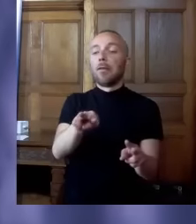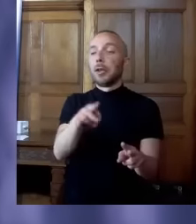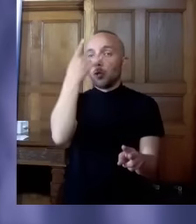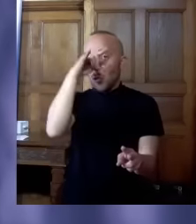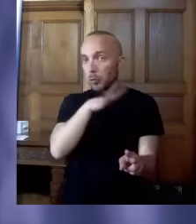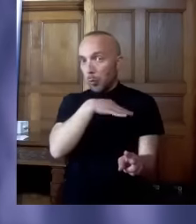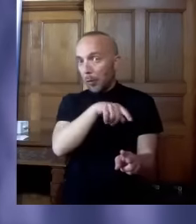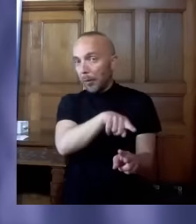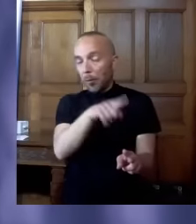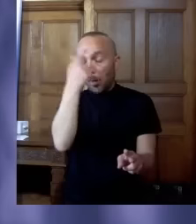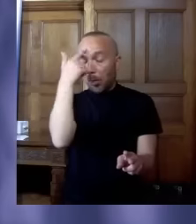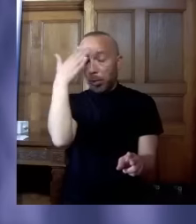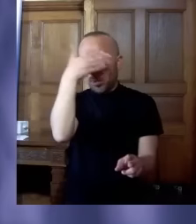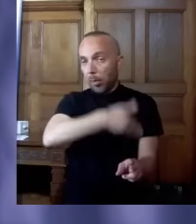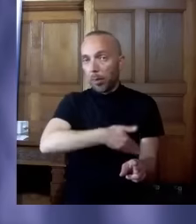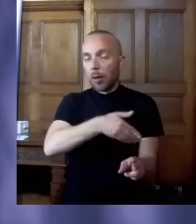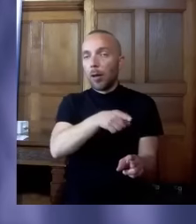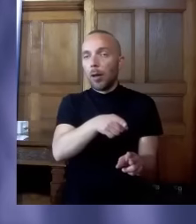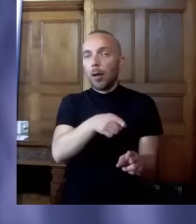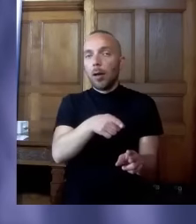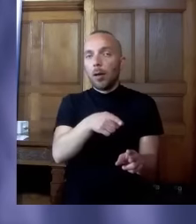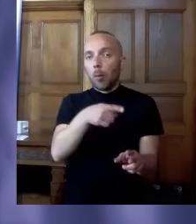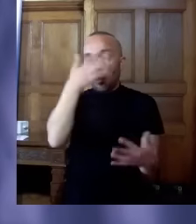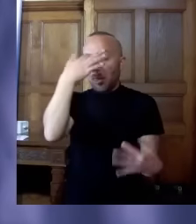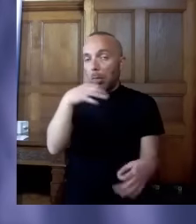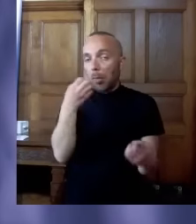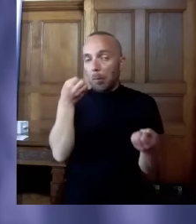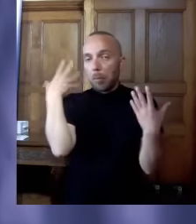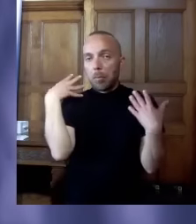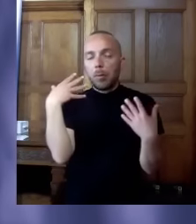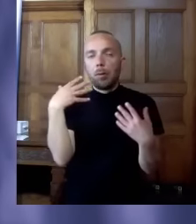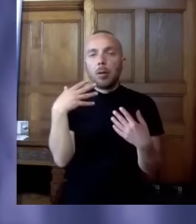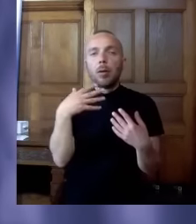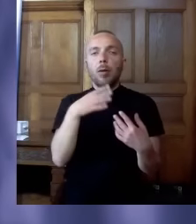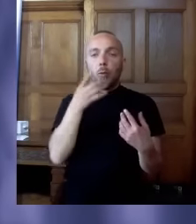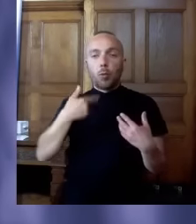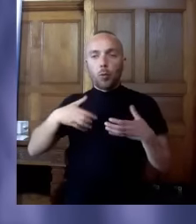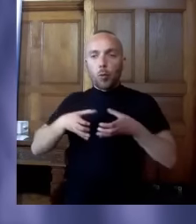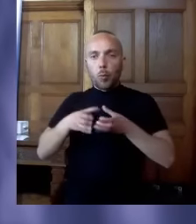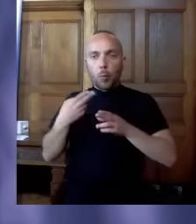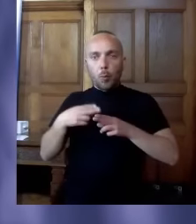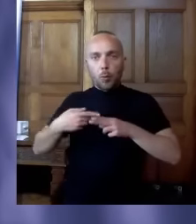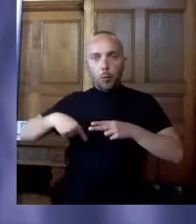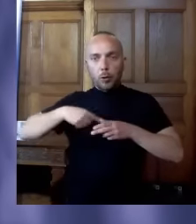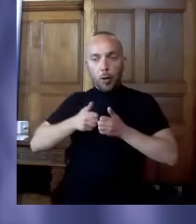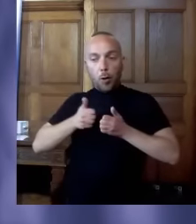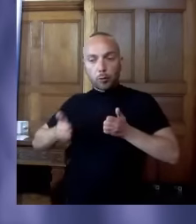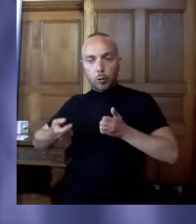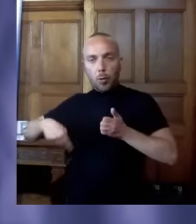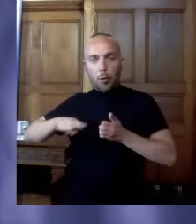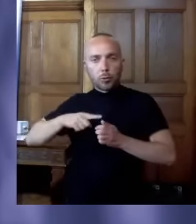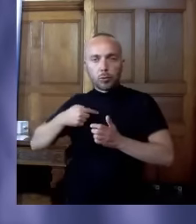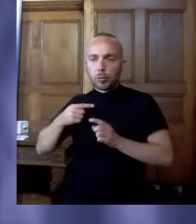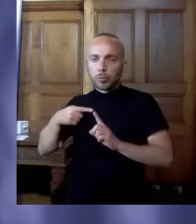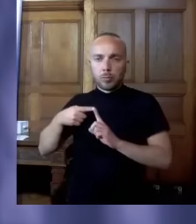legislatura pero se ha se ha debido enterar de poco porque hemos sido el grupo parlamentario de la oposición que más ha